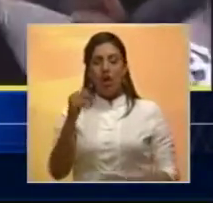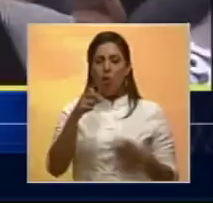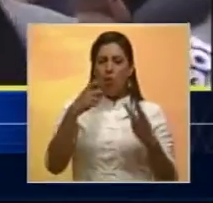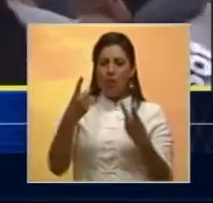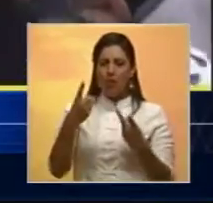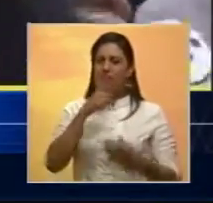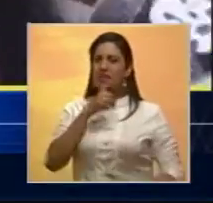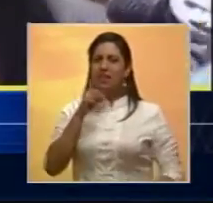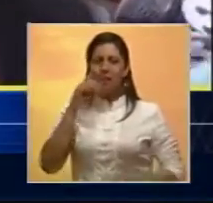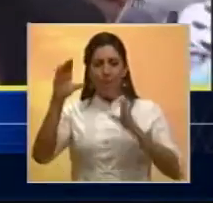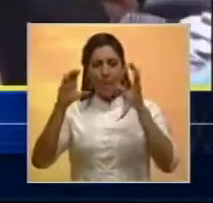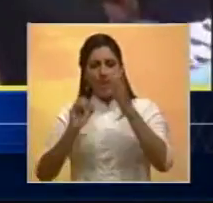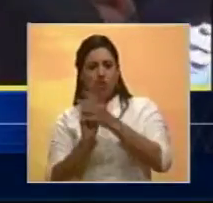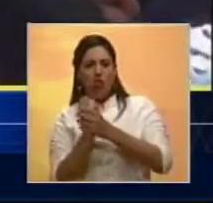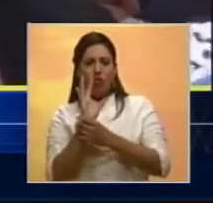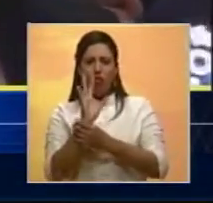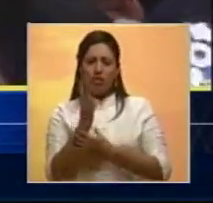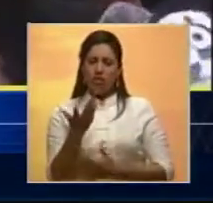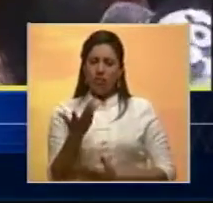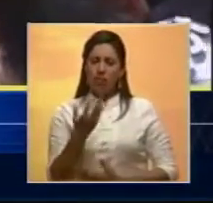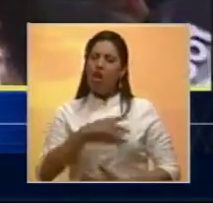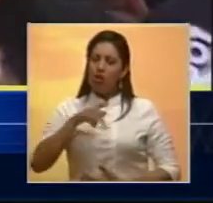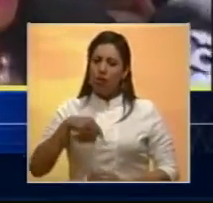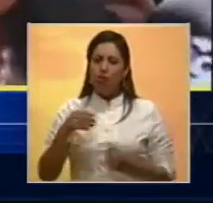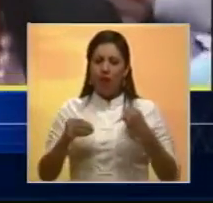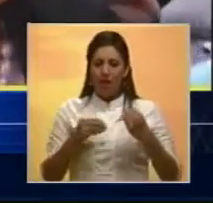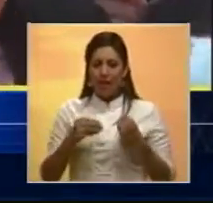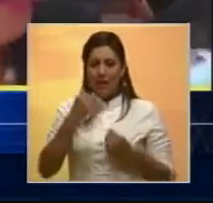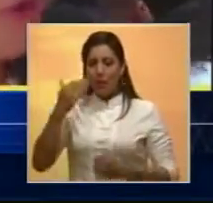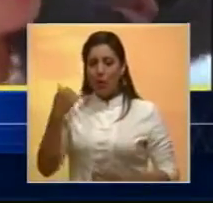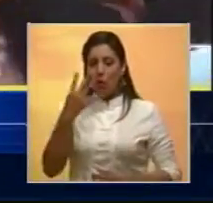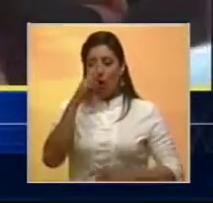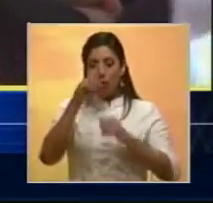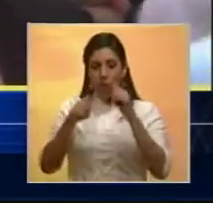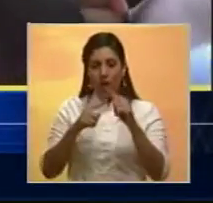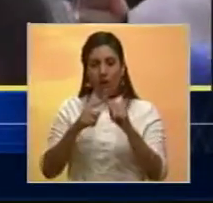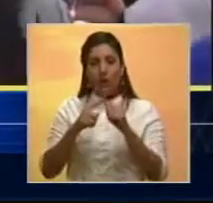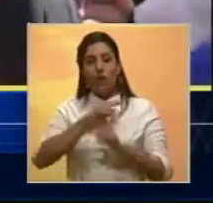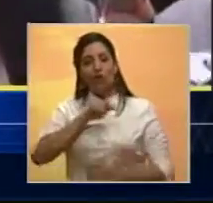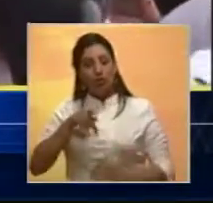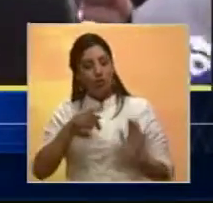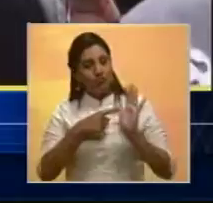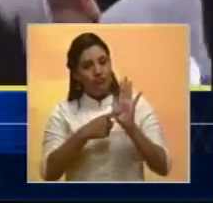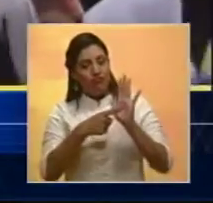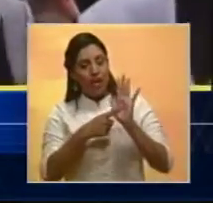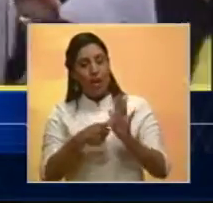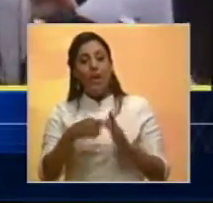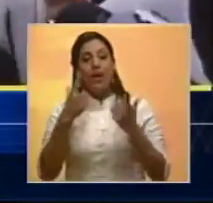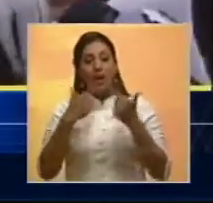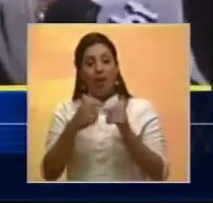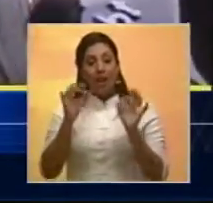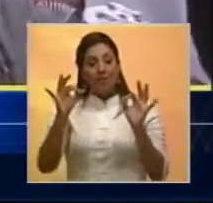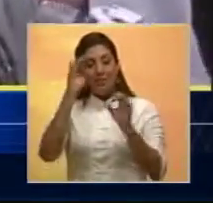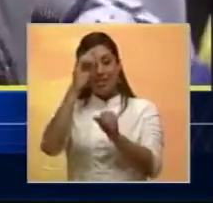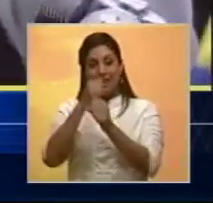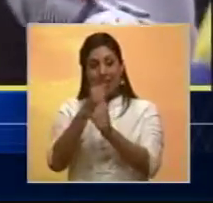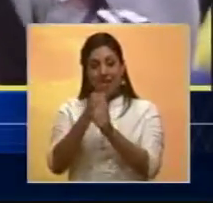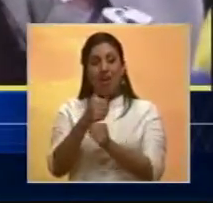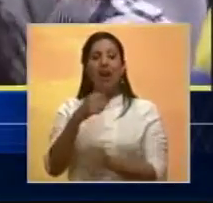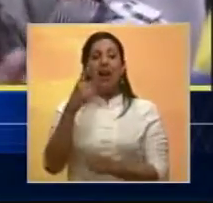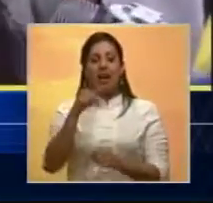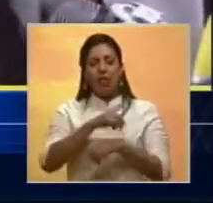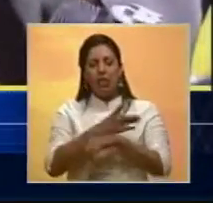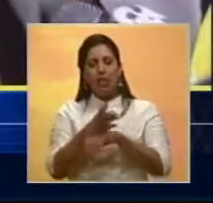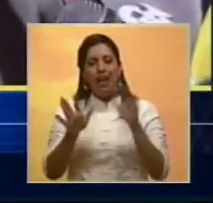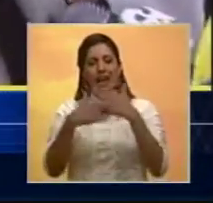nueva categoría de países fundacionales. Bueno, lo hemos hecho en apenas 4 años. Nosotros hemos demostrado que en casos específicos de tratados, ellos se han